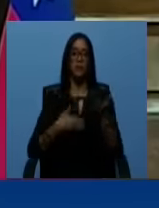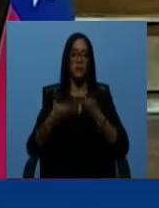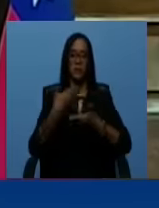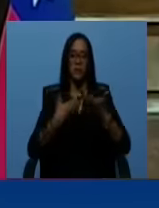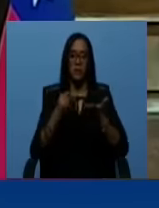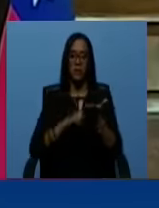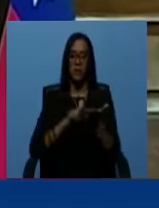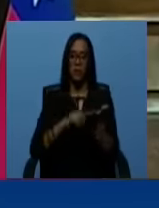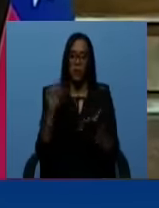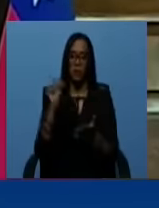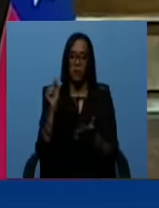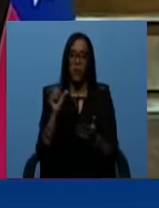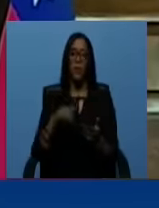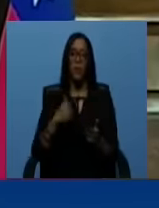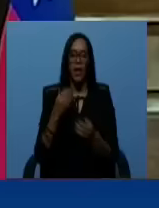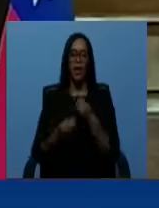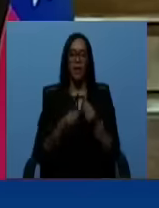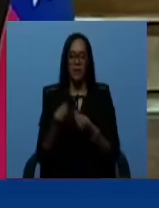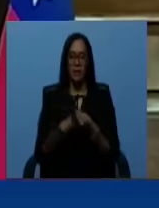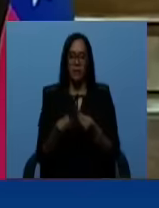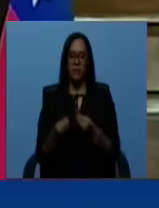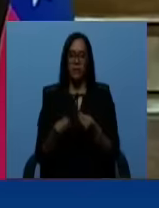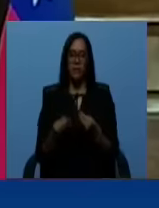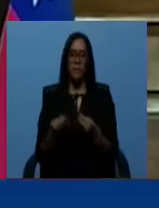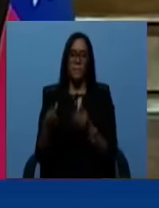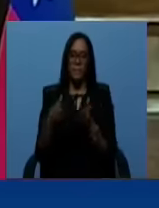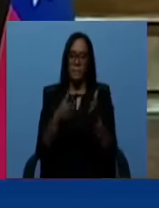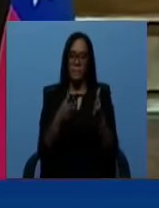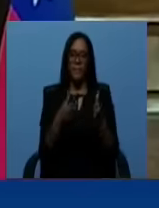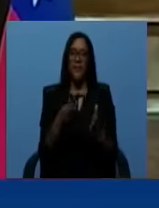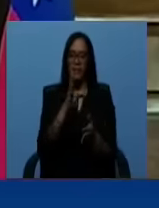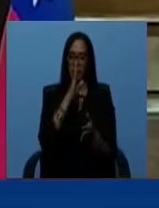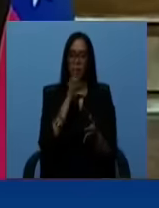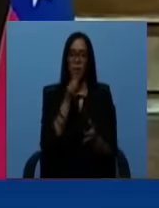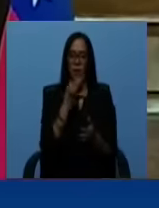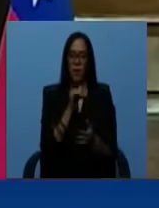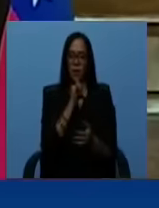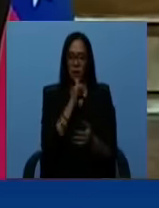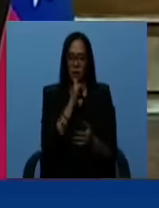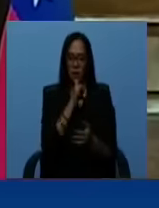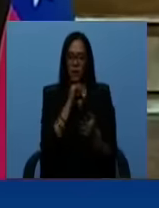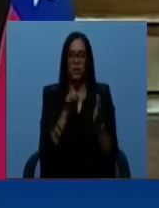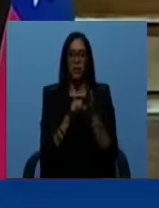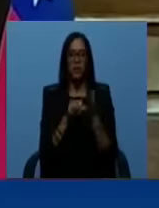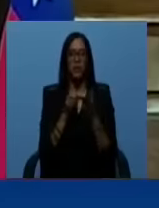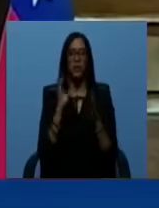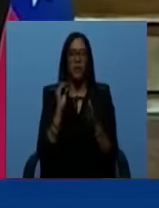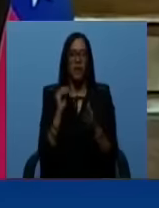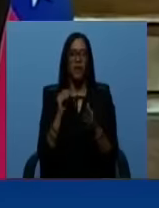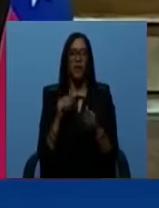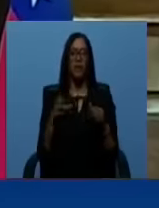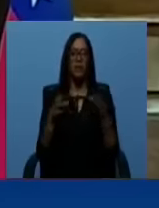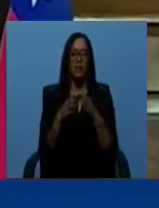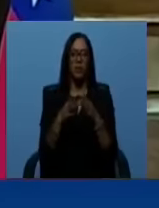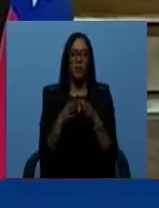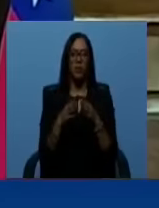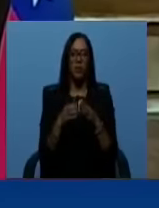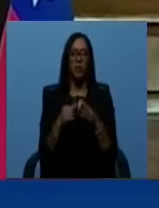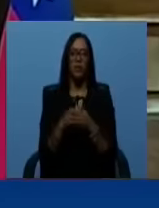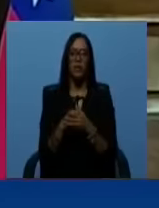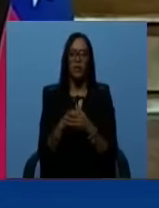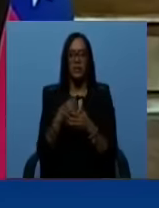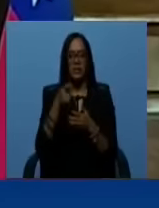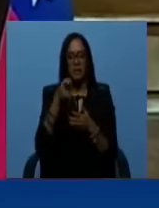seguros de bajo costo pueda hacerse a través de canales bancarios. Es buena noticia, donde se habla del sector seguro con la banca